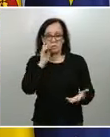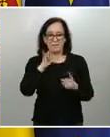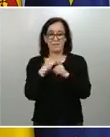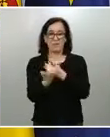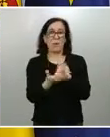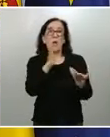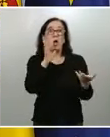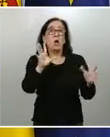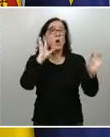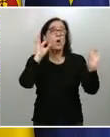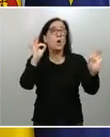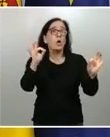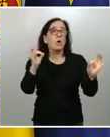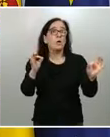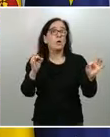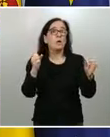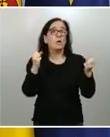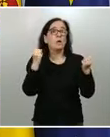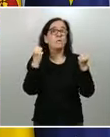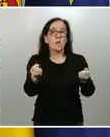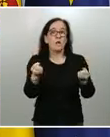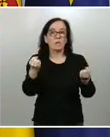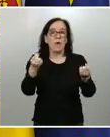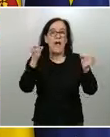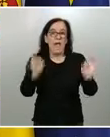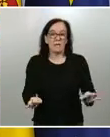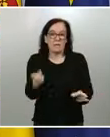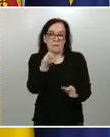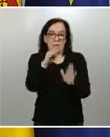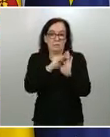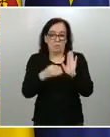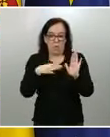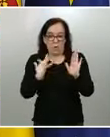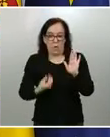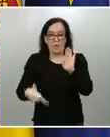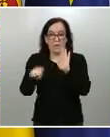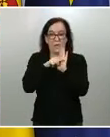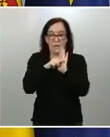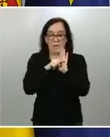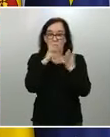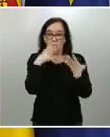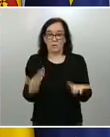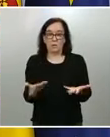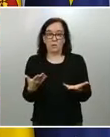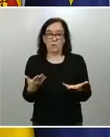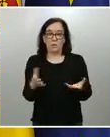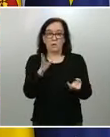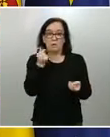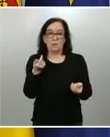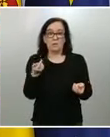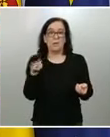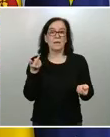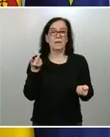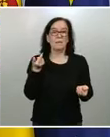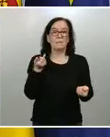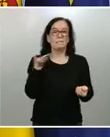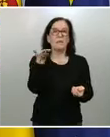es más tampoco podrá ni siquiera en un momento dado demandar responsabilidades